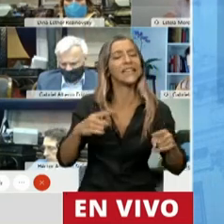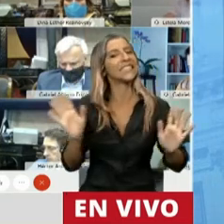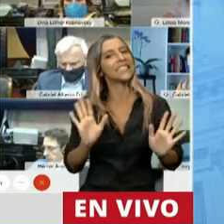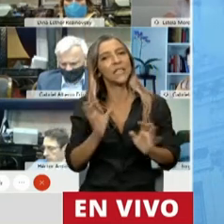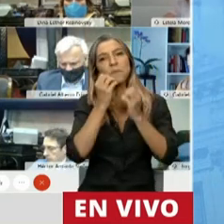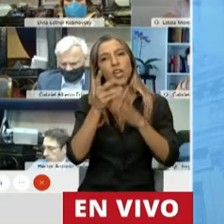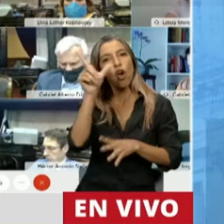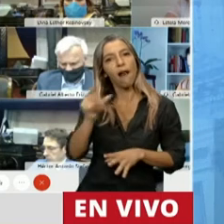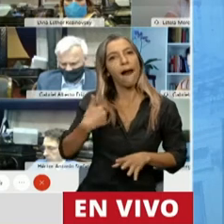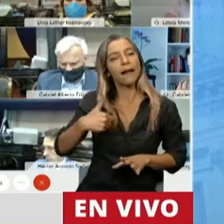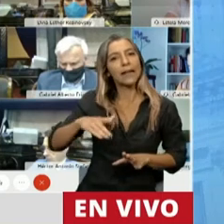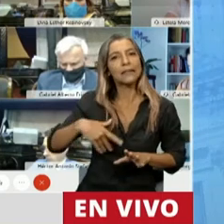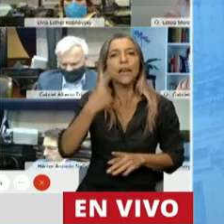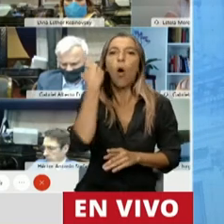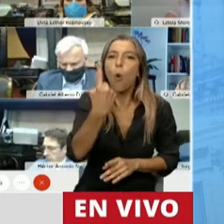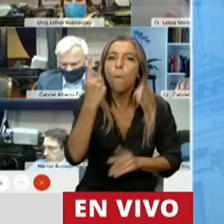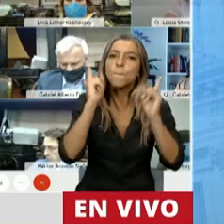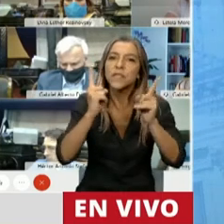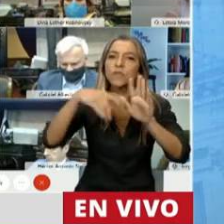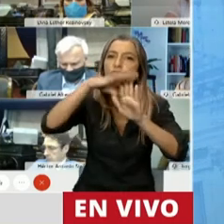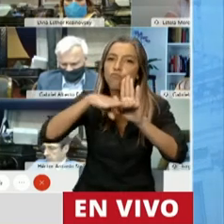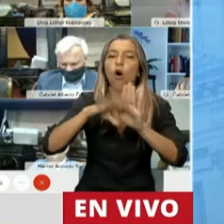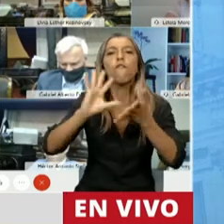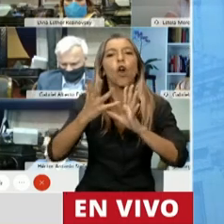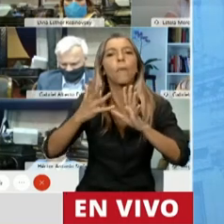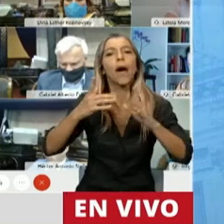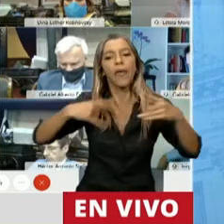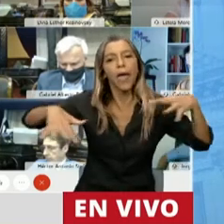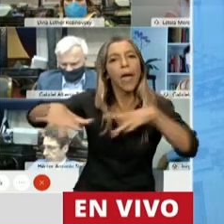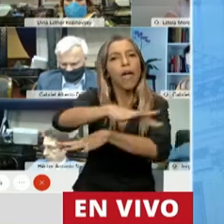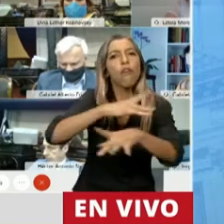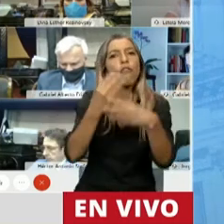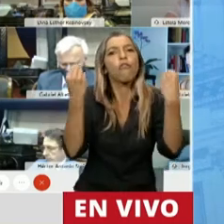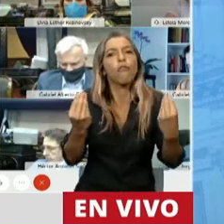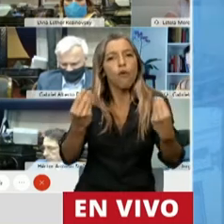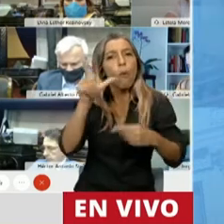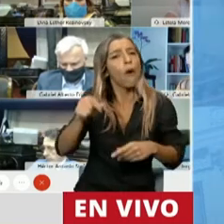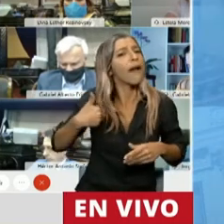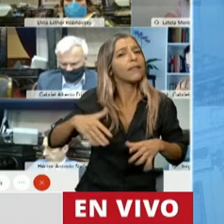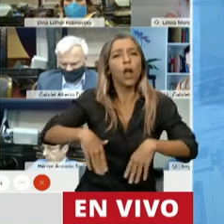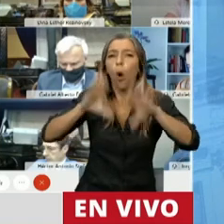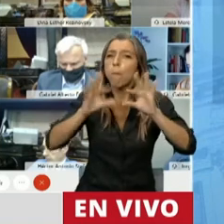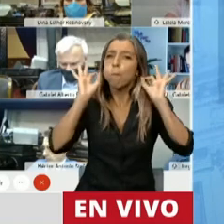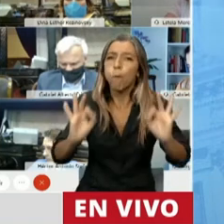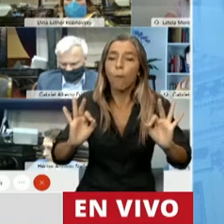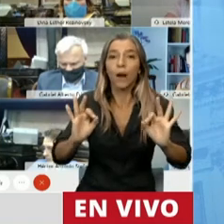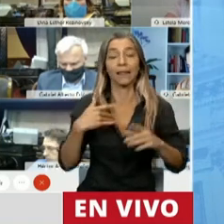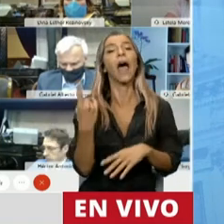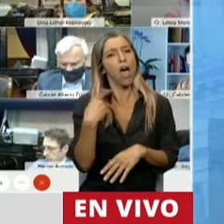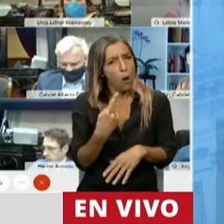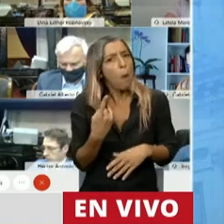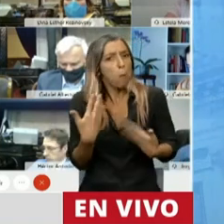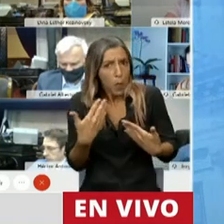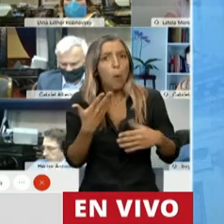Aires, establezca un protocolo de circulación en todo el país con protocolos, con un testeo si hace falta, pero no podemos